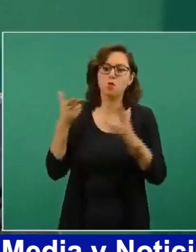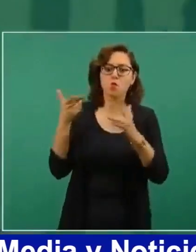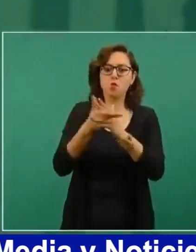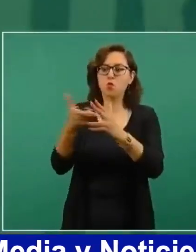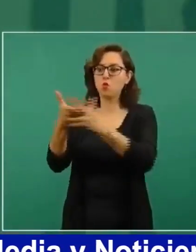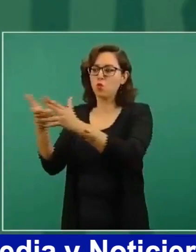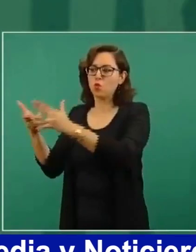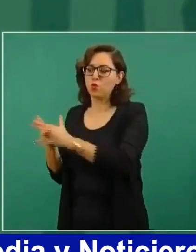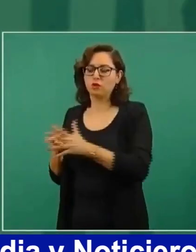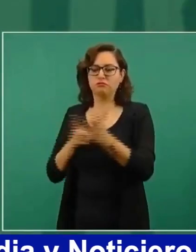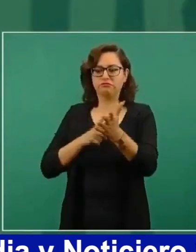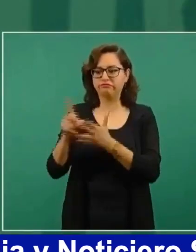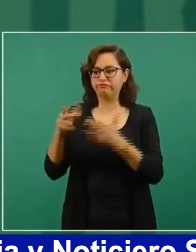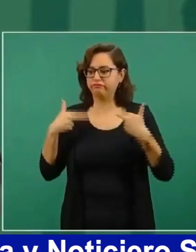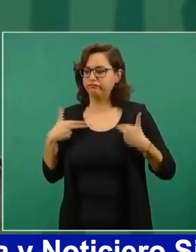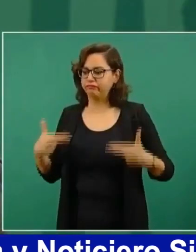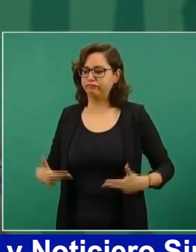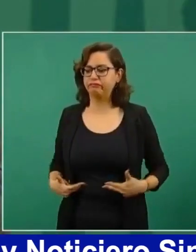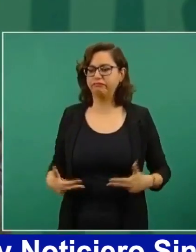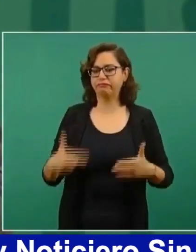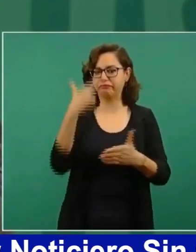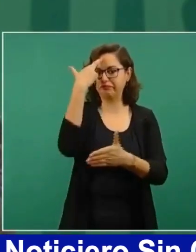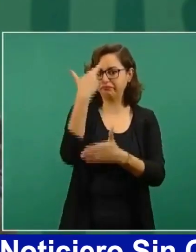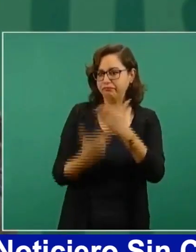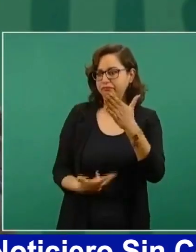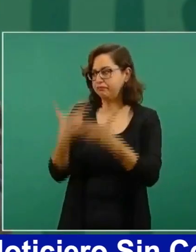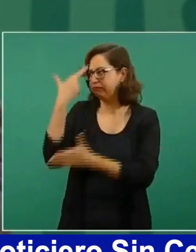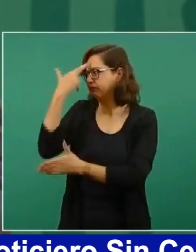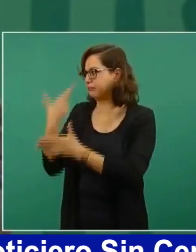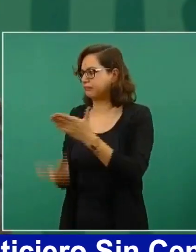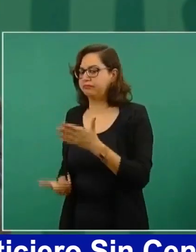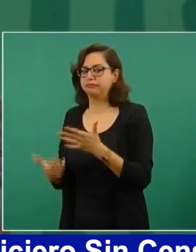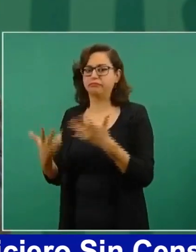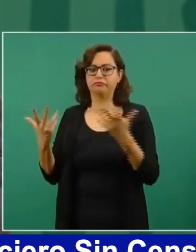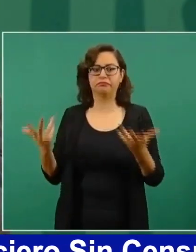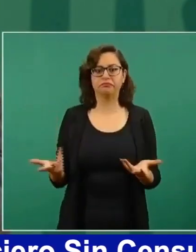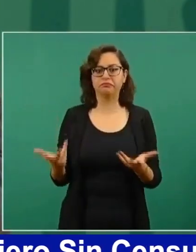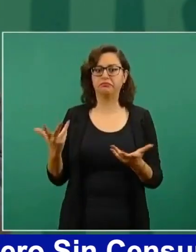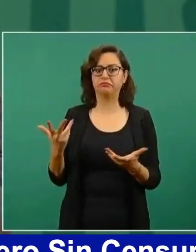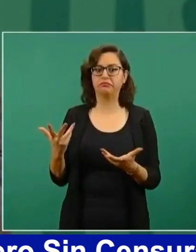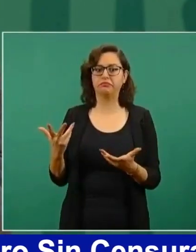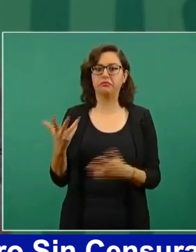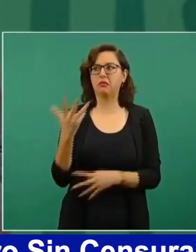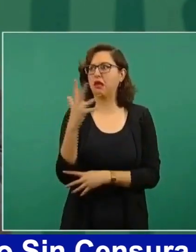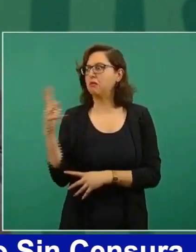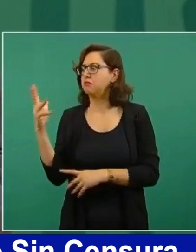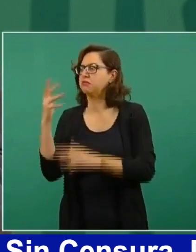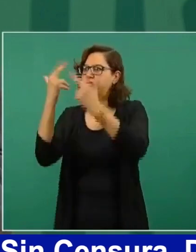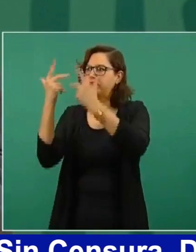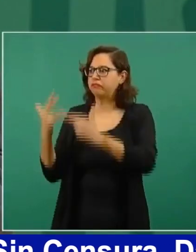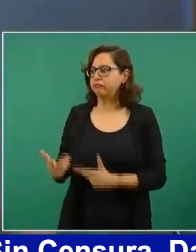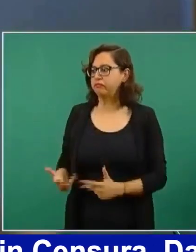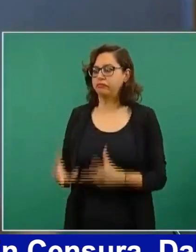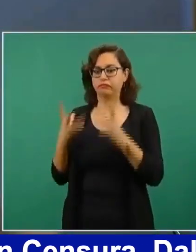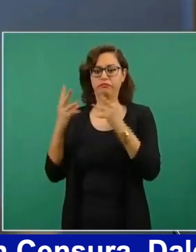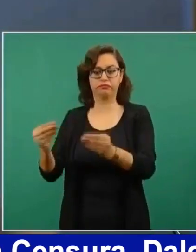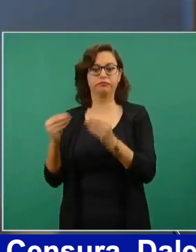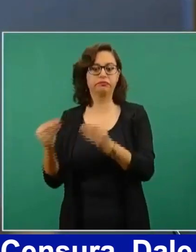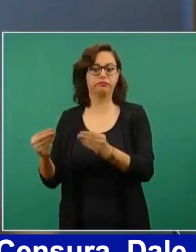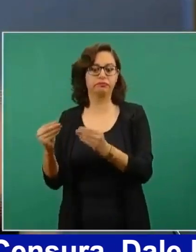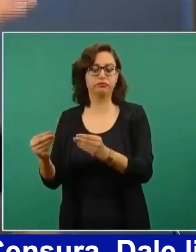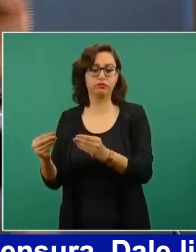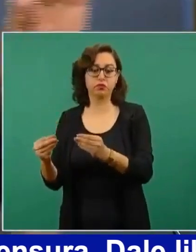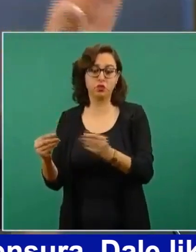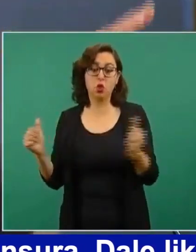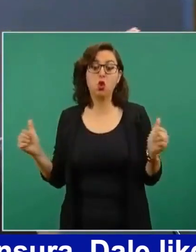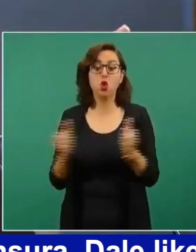violación de derechos humanos y mucho más destrucción del medio ambiente.